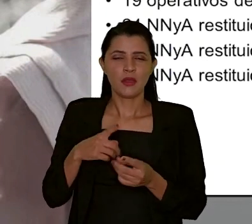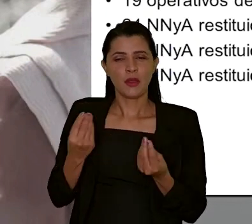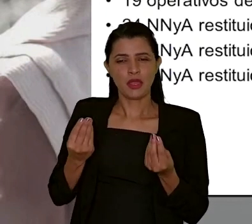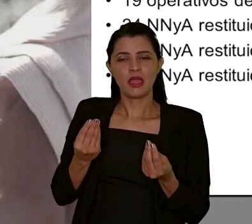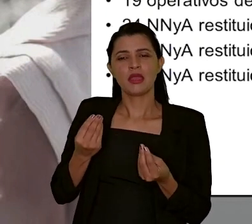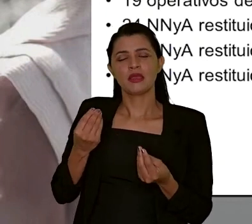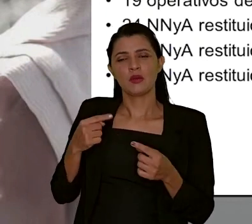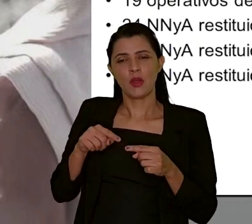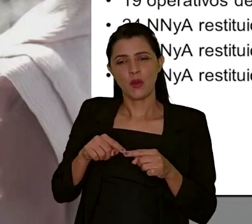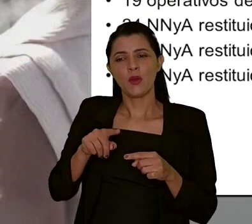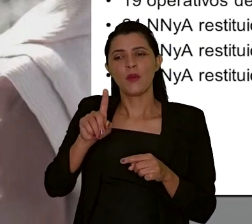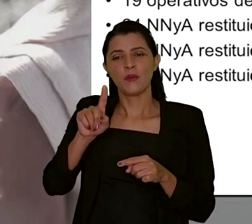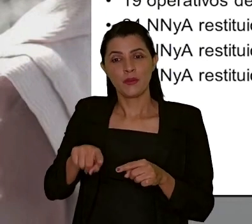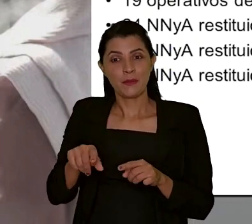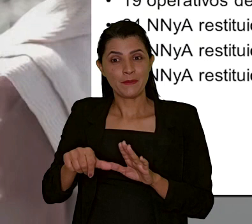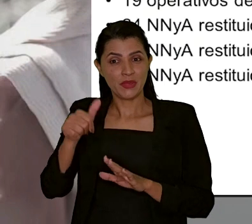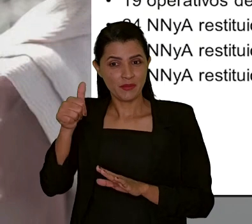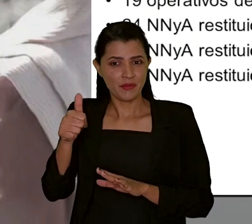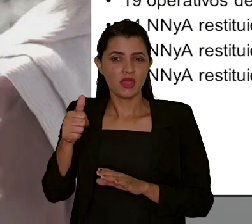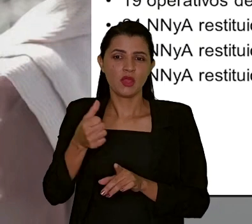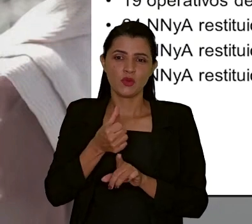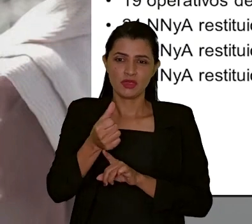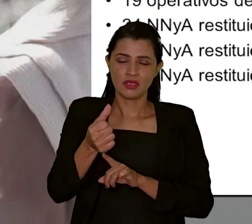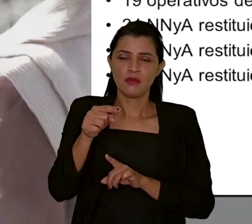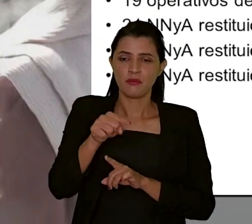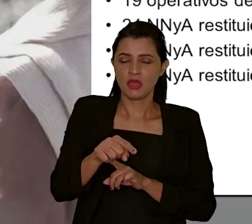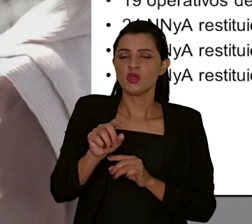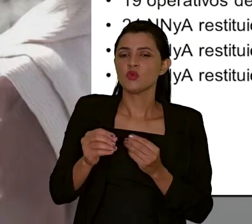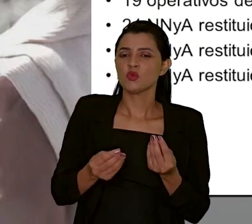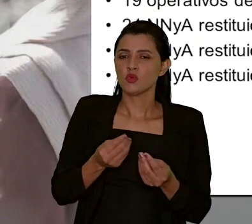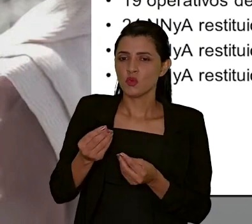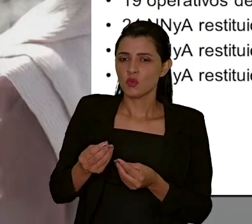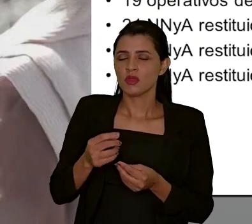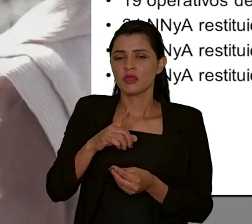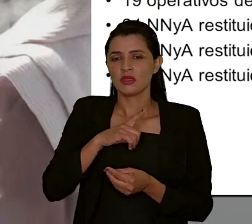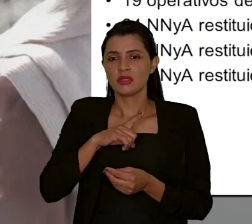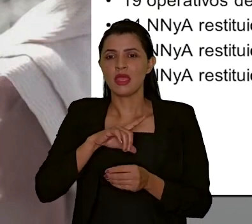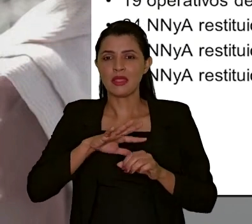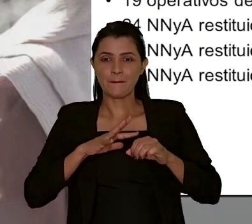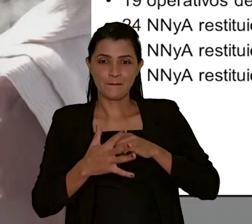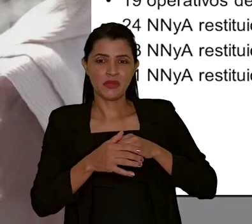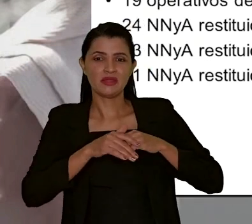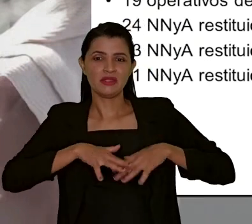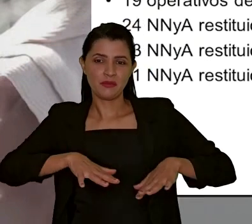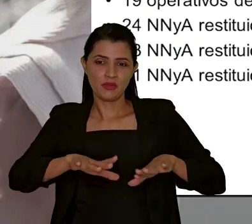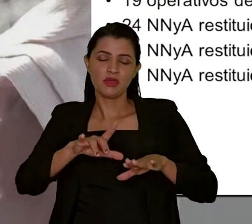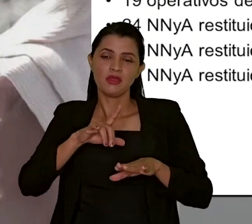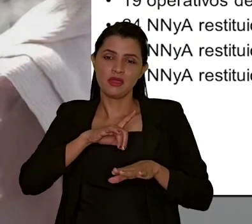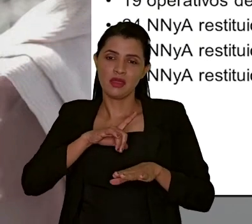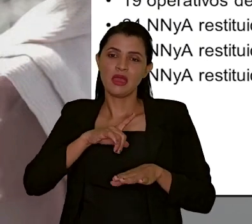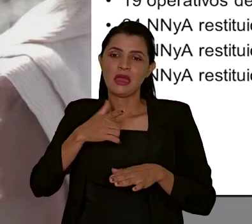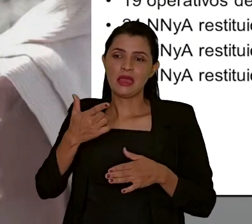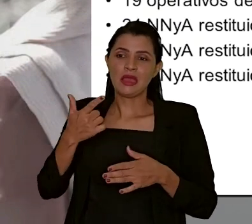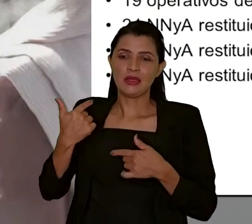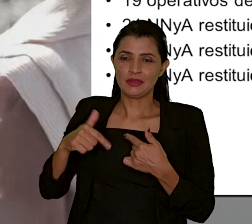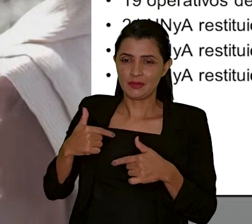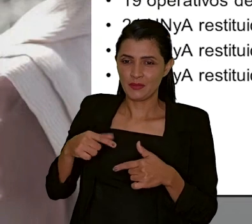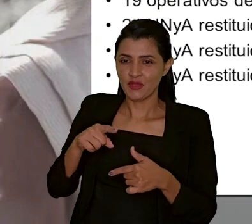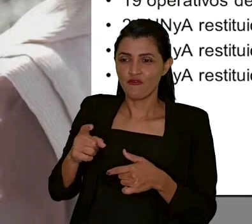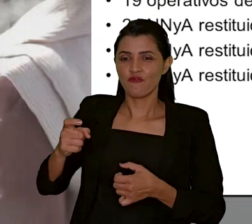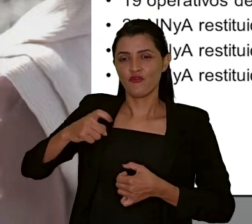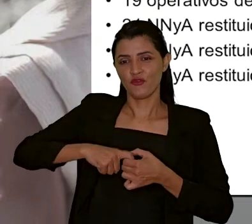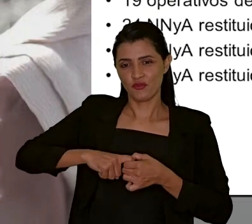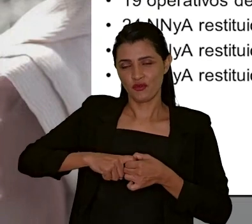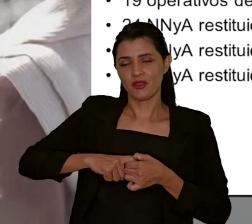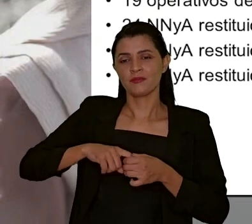2022. Fíjense, en el primer semestre de 2021, plena pandemia, tenemos 19 operativos de retorno.